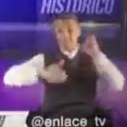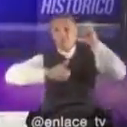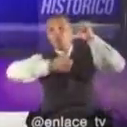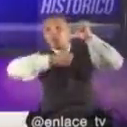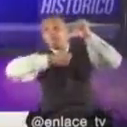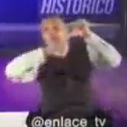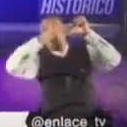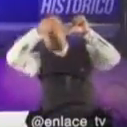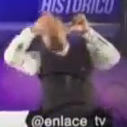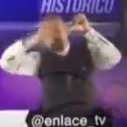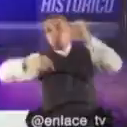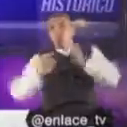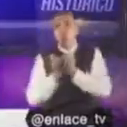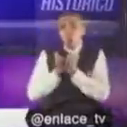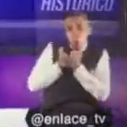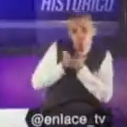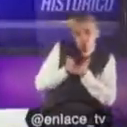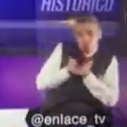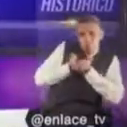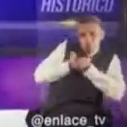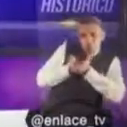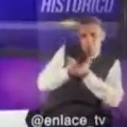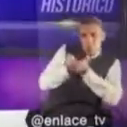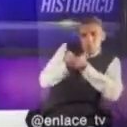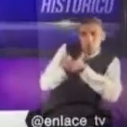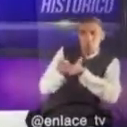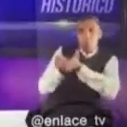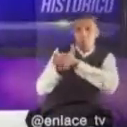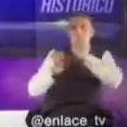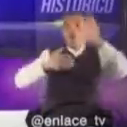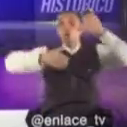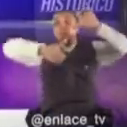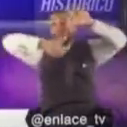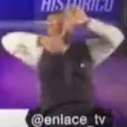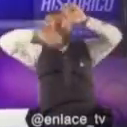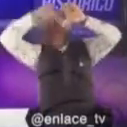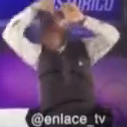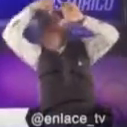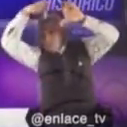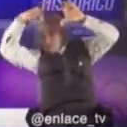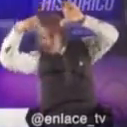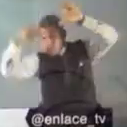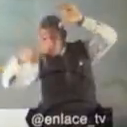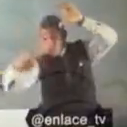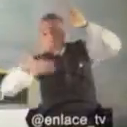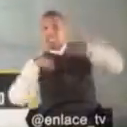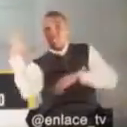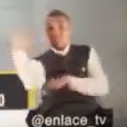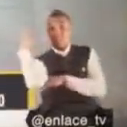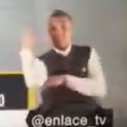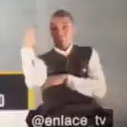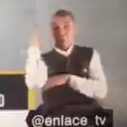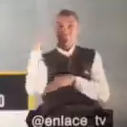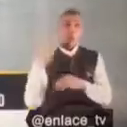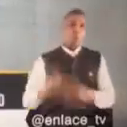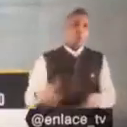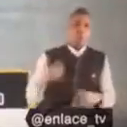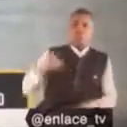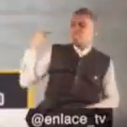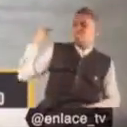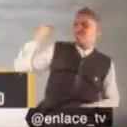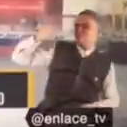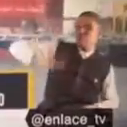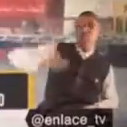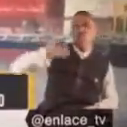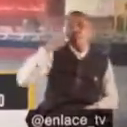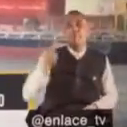nafta. Expertos aseguran que comenzó una nueva era para el desarrollo local y regional. Como un hecho histórico ha sido calificado